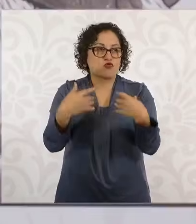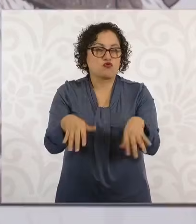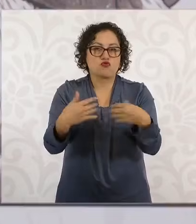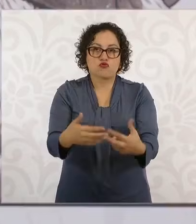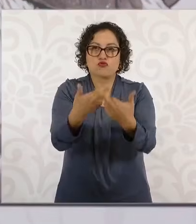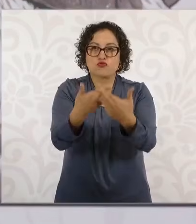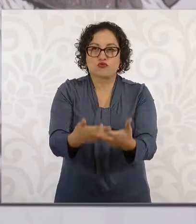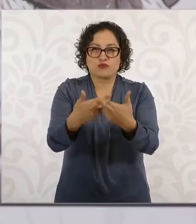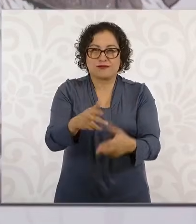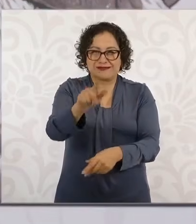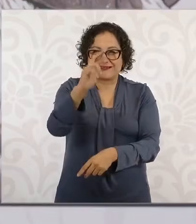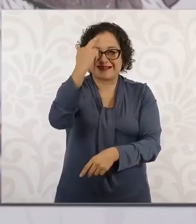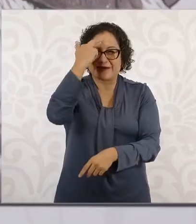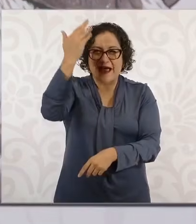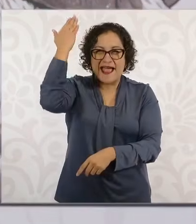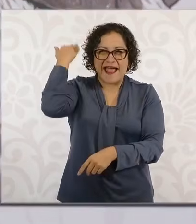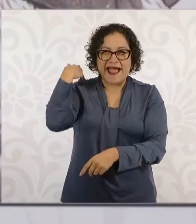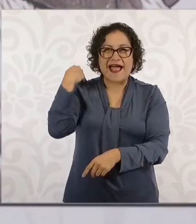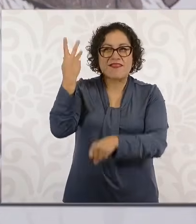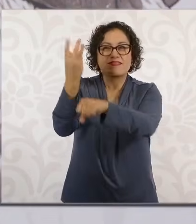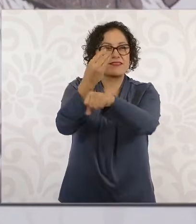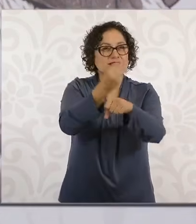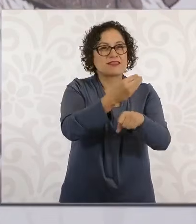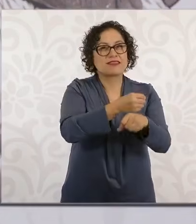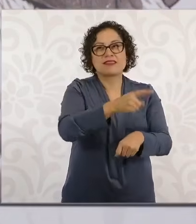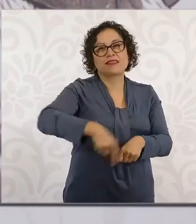en refinación? Bueno, hoy